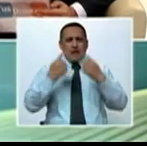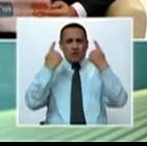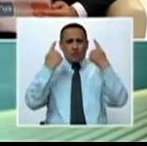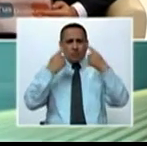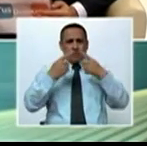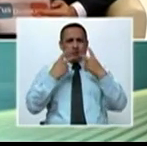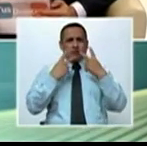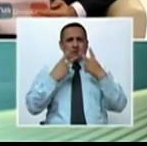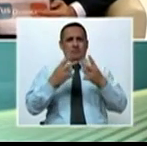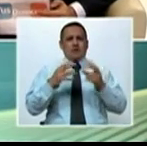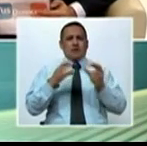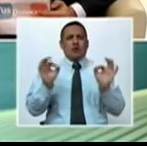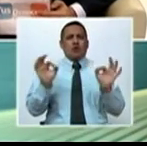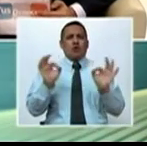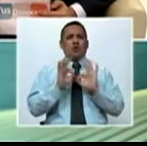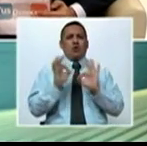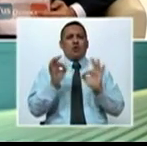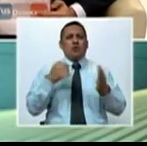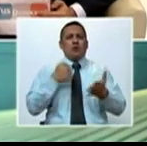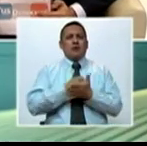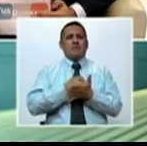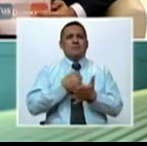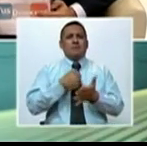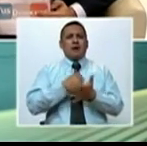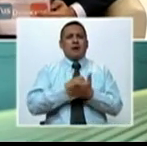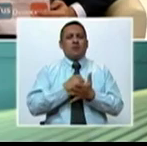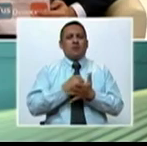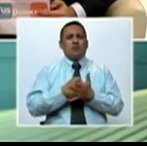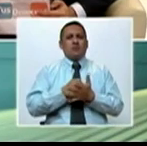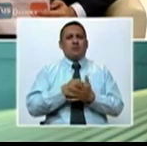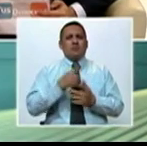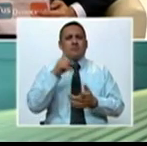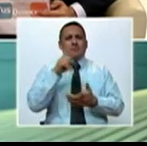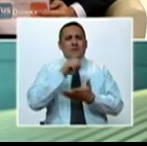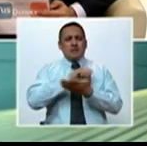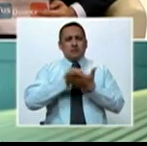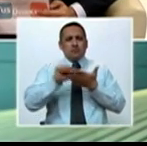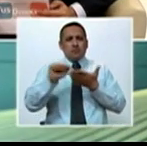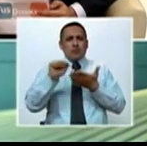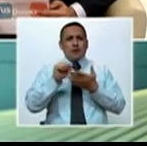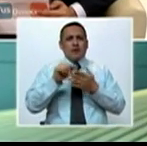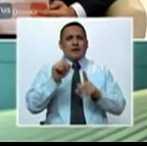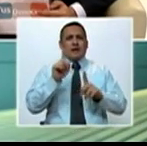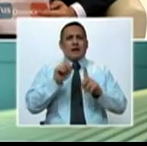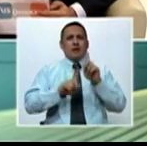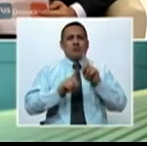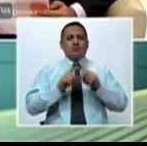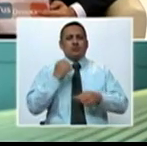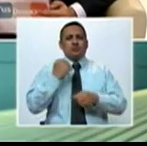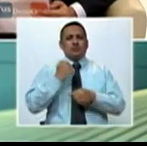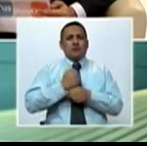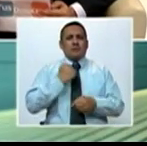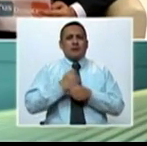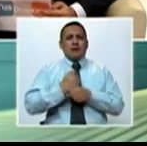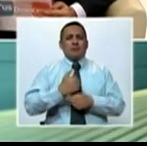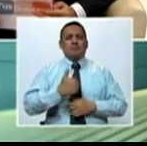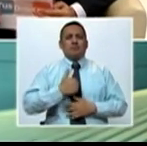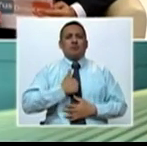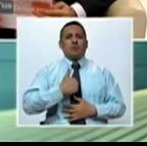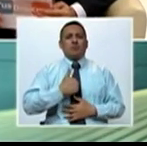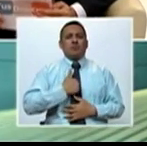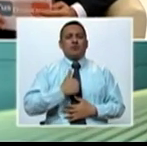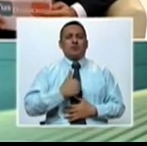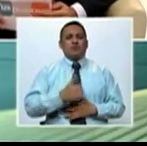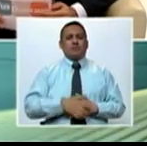subordinadamente o con las retribuciones de aquellos que trabajan por cuenta